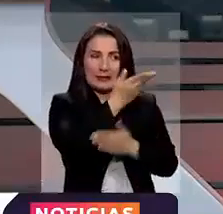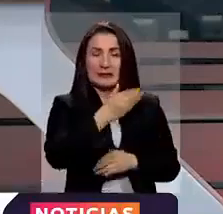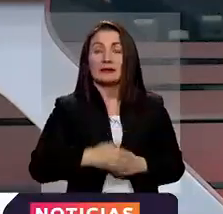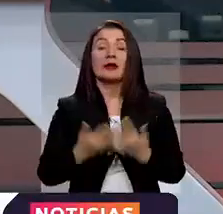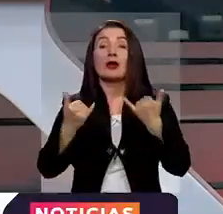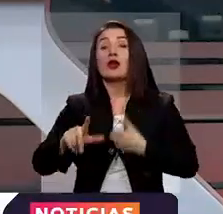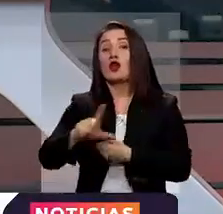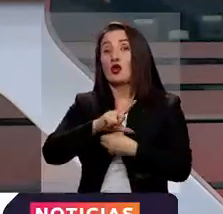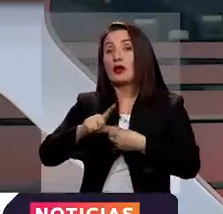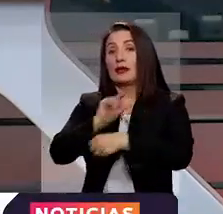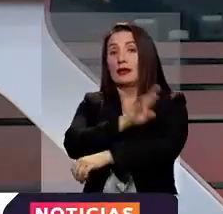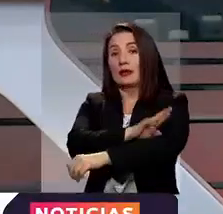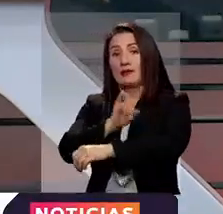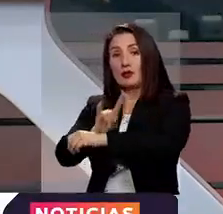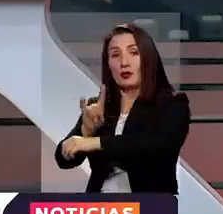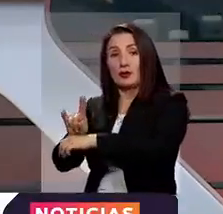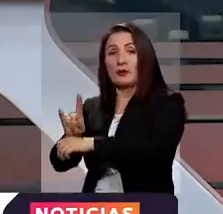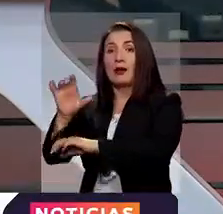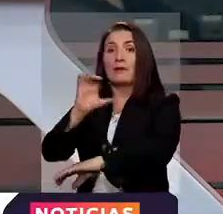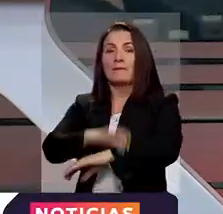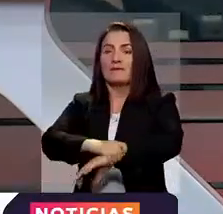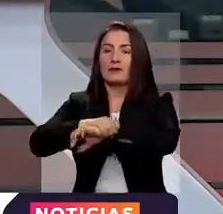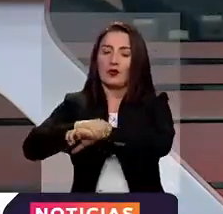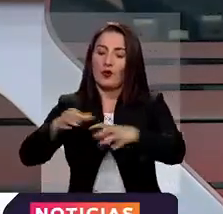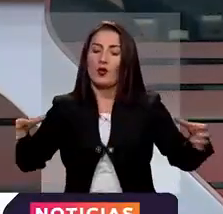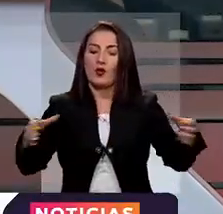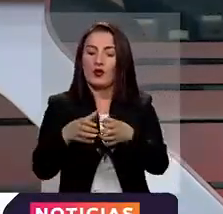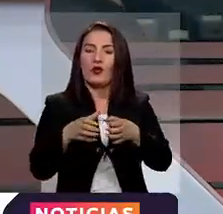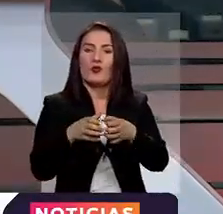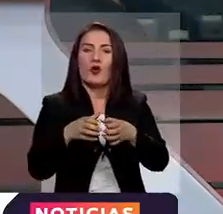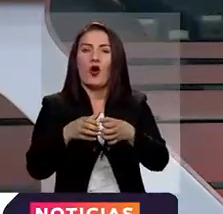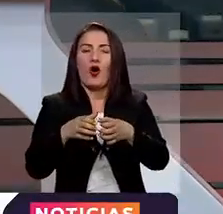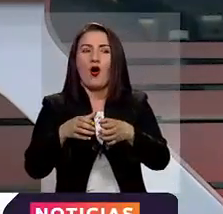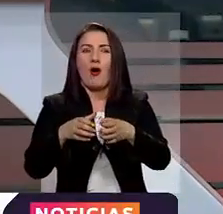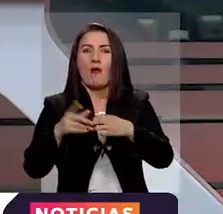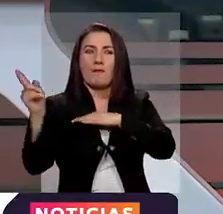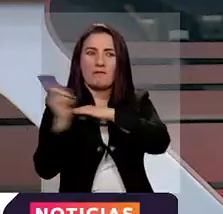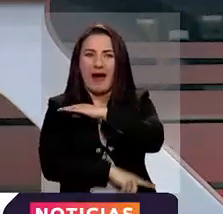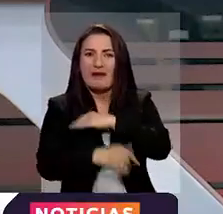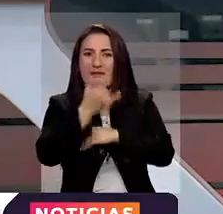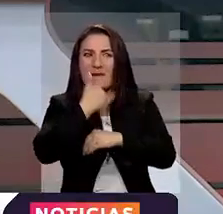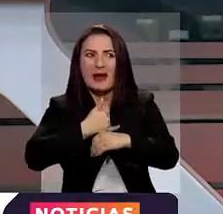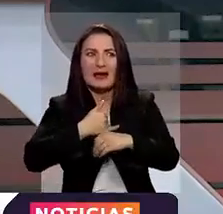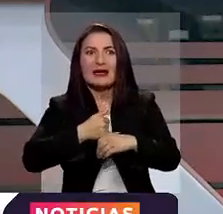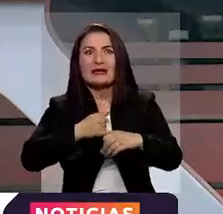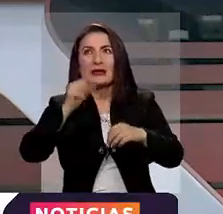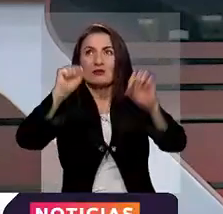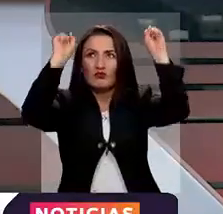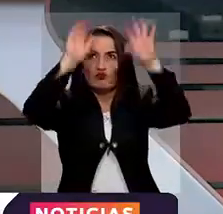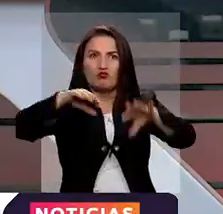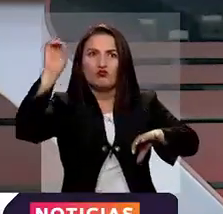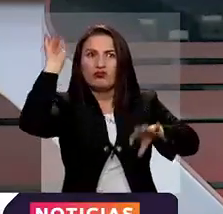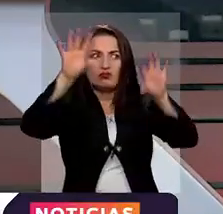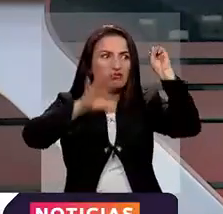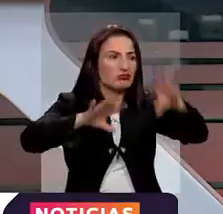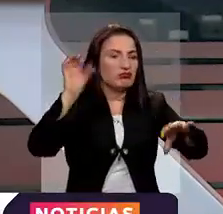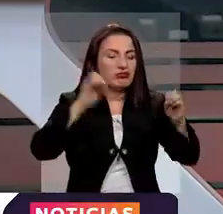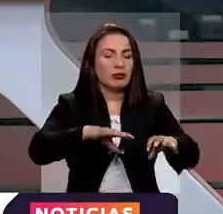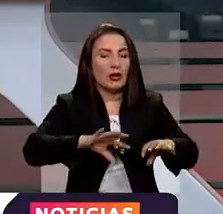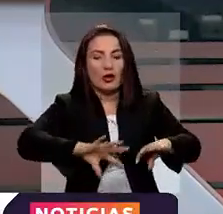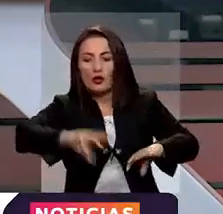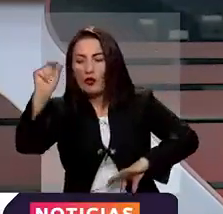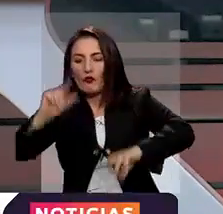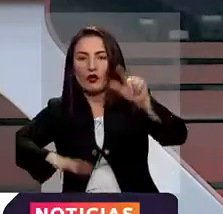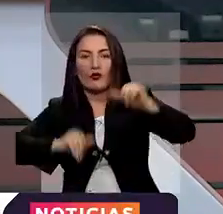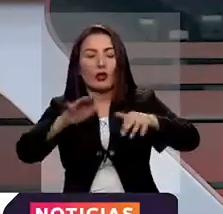En la localidad Rafael Uribe Uribe fue capturada la banda delincuencial Los Rompevidrios, que se dedicaba a robar las pertenencias de los conductores que